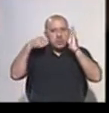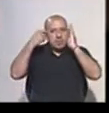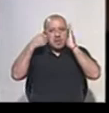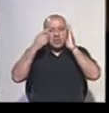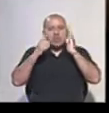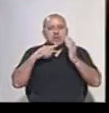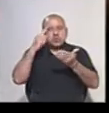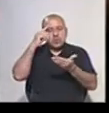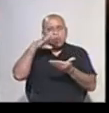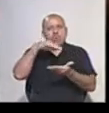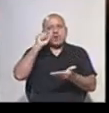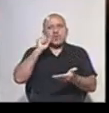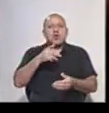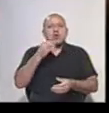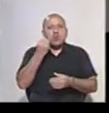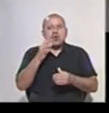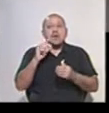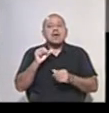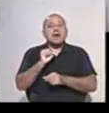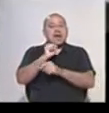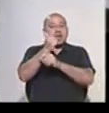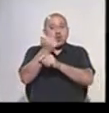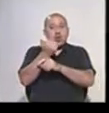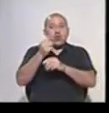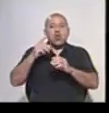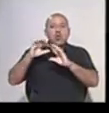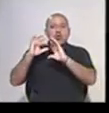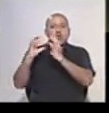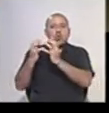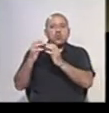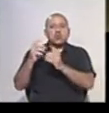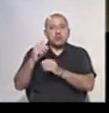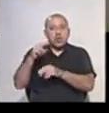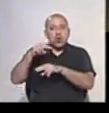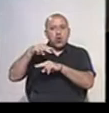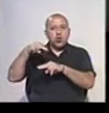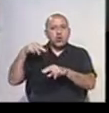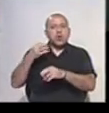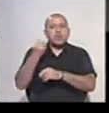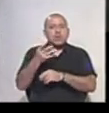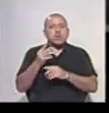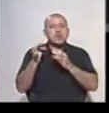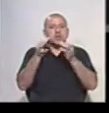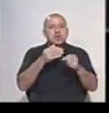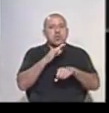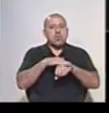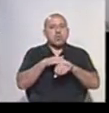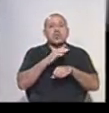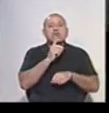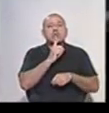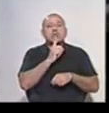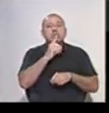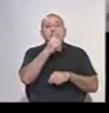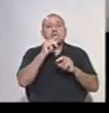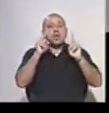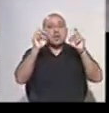por qué ganó tantos Globos de Oro y por qué está nominada a tantos Oscars, porque llega en un momento especial de Estados Unidos con el tema